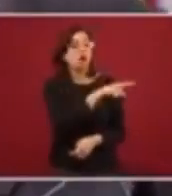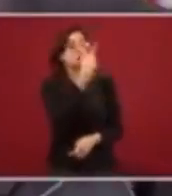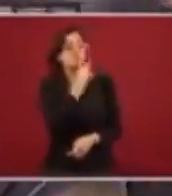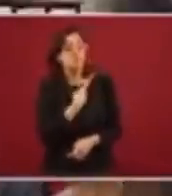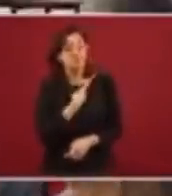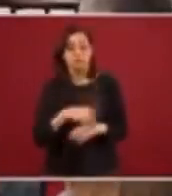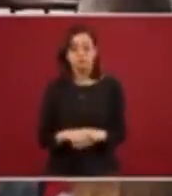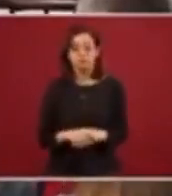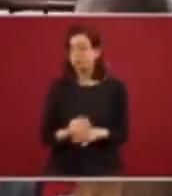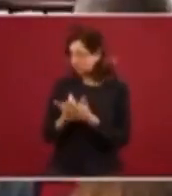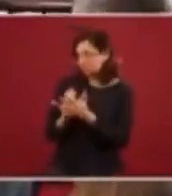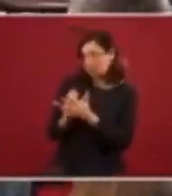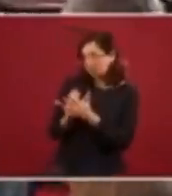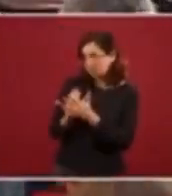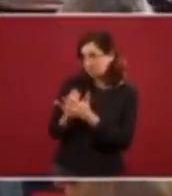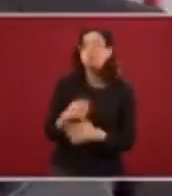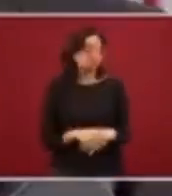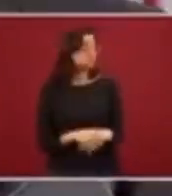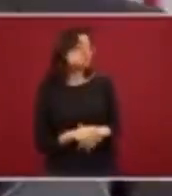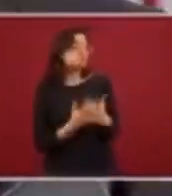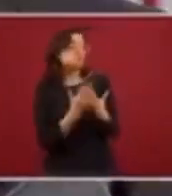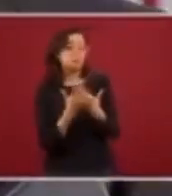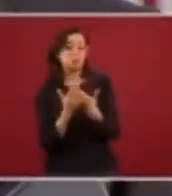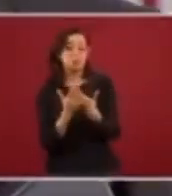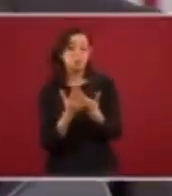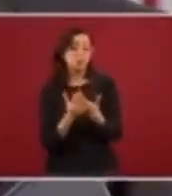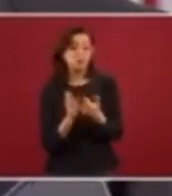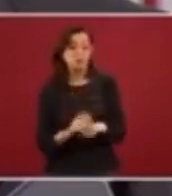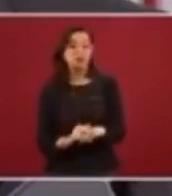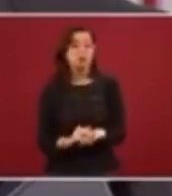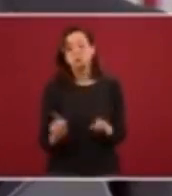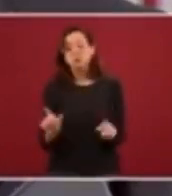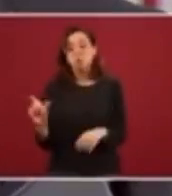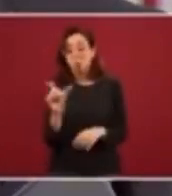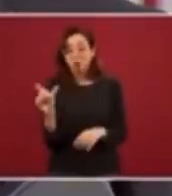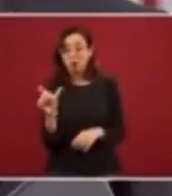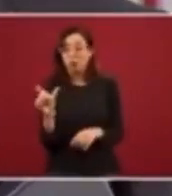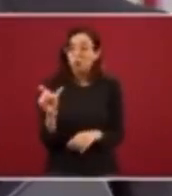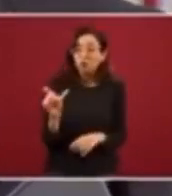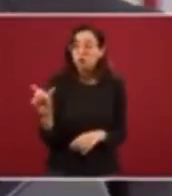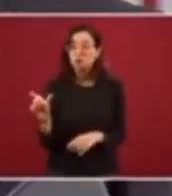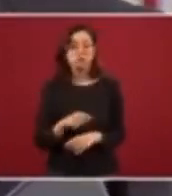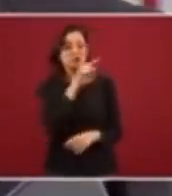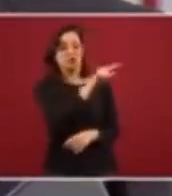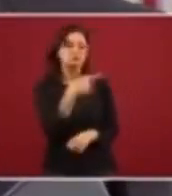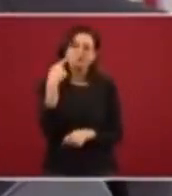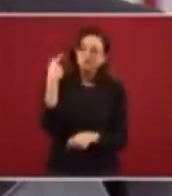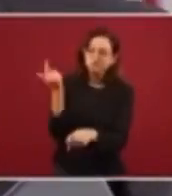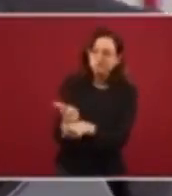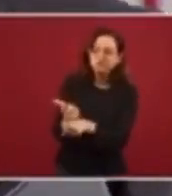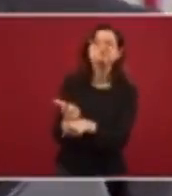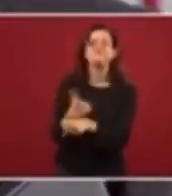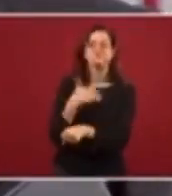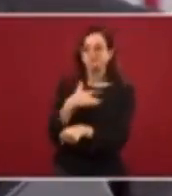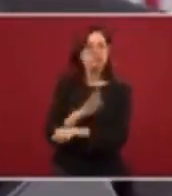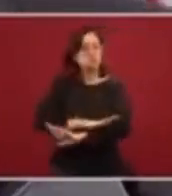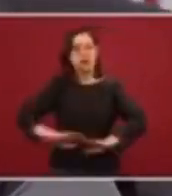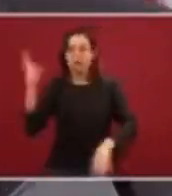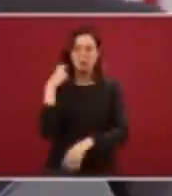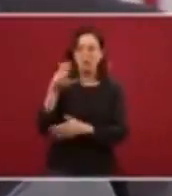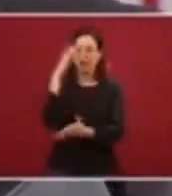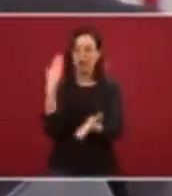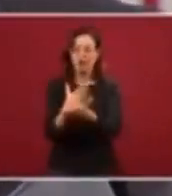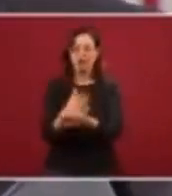cuándo. Vamos a esperar y él me va a decir si en la etapa de atención que está considerada, porque hay todo un